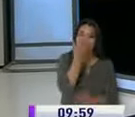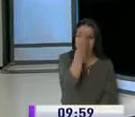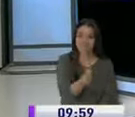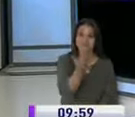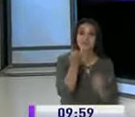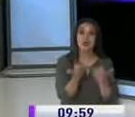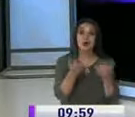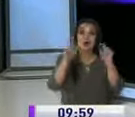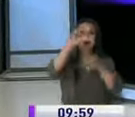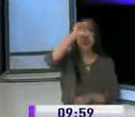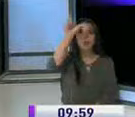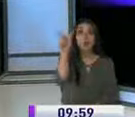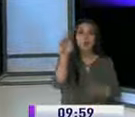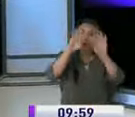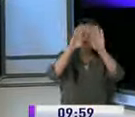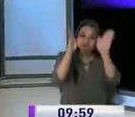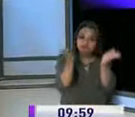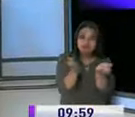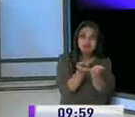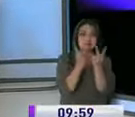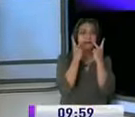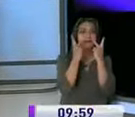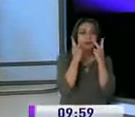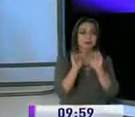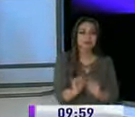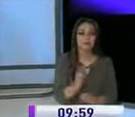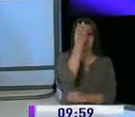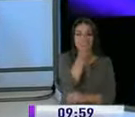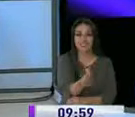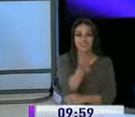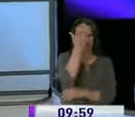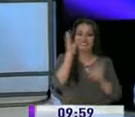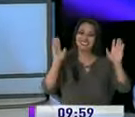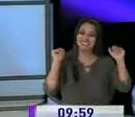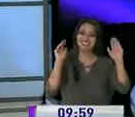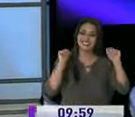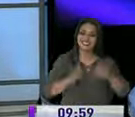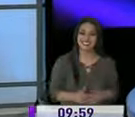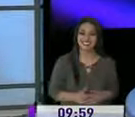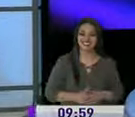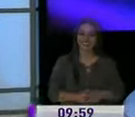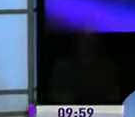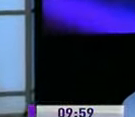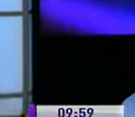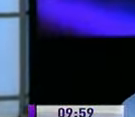luna llena. Así que no se la pierda. Excelente día para ustedes. Excelente miércoles. Buen día.